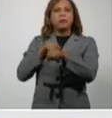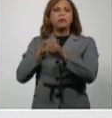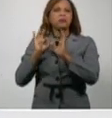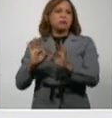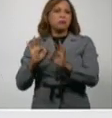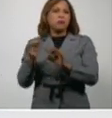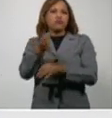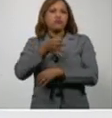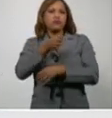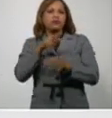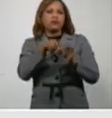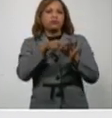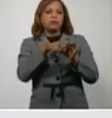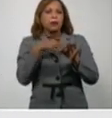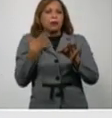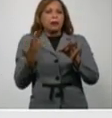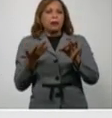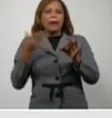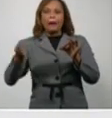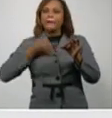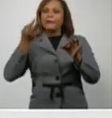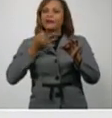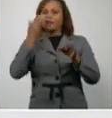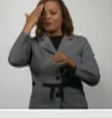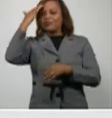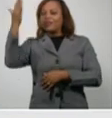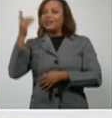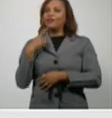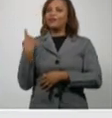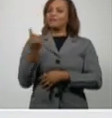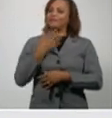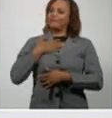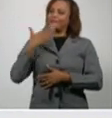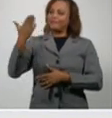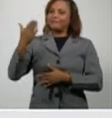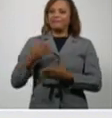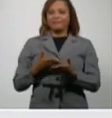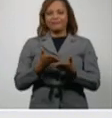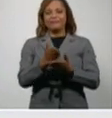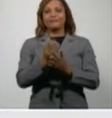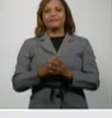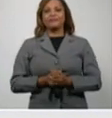municipio especial Isla de la Juventud? Y un saludo afectuoso para ti. Adelante.